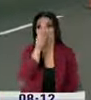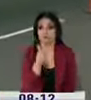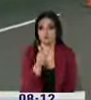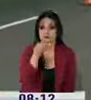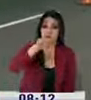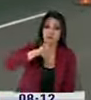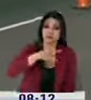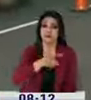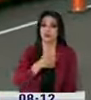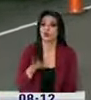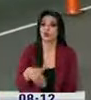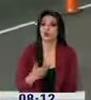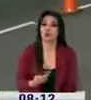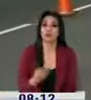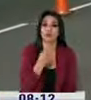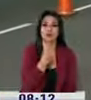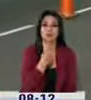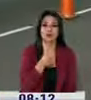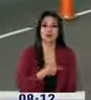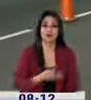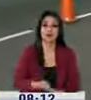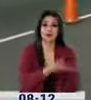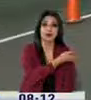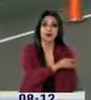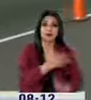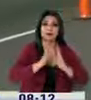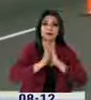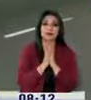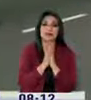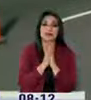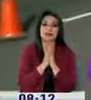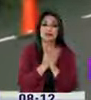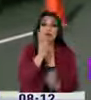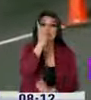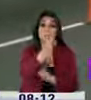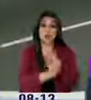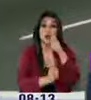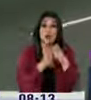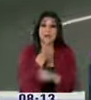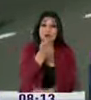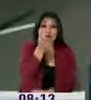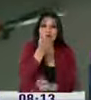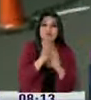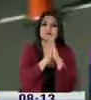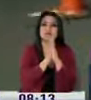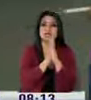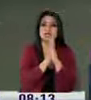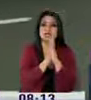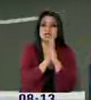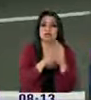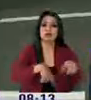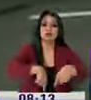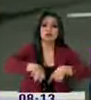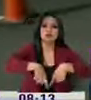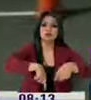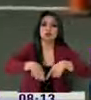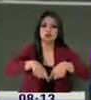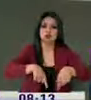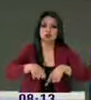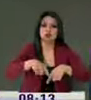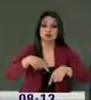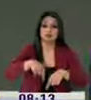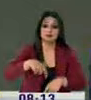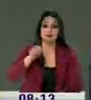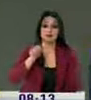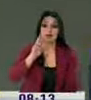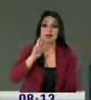Rumiñahui, puesto que ellos, como tú lo decías, han pedido por casi un año que se abra este contraflujo desde